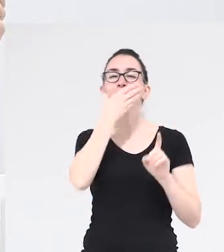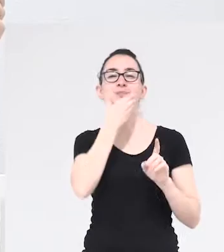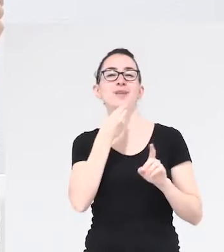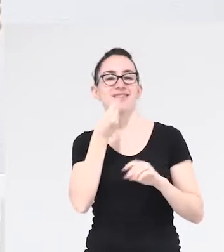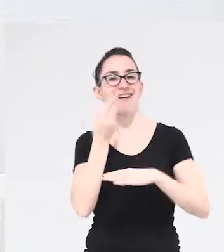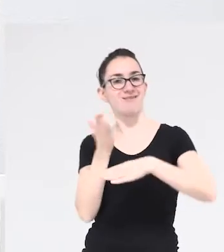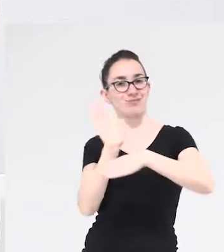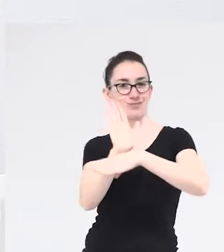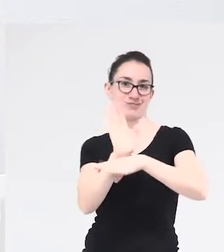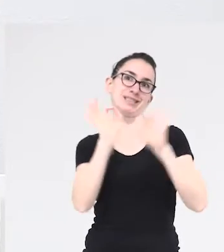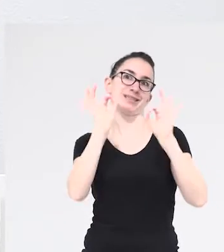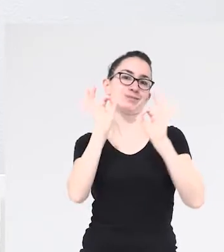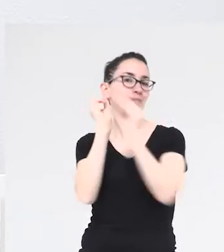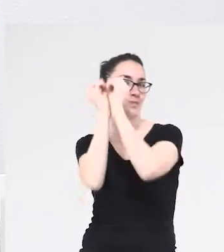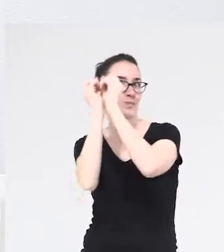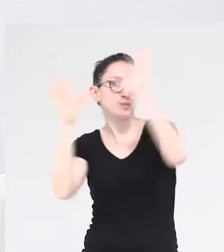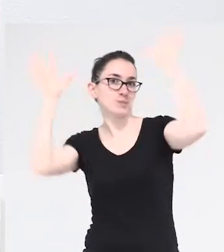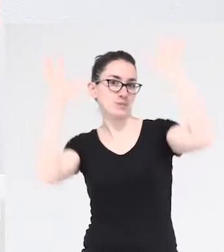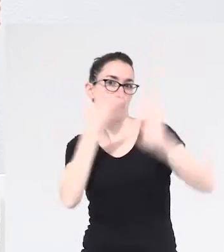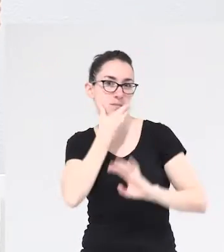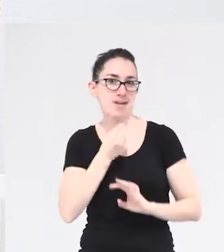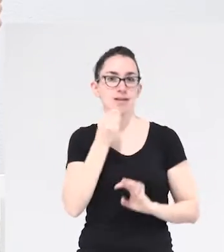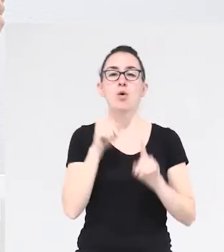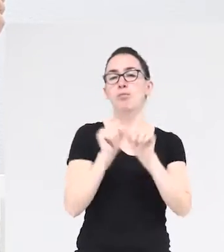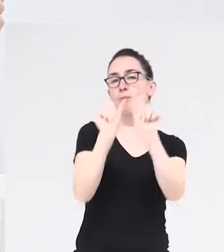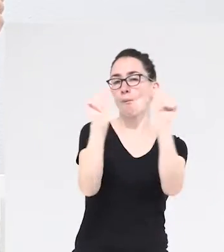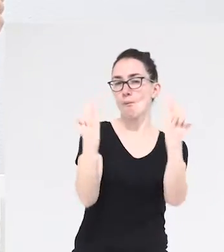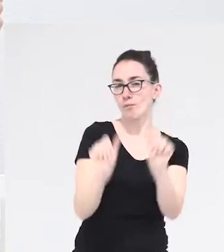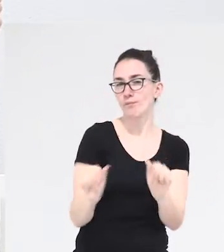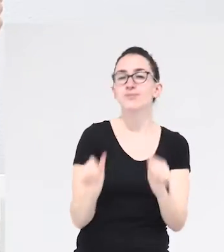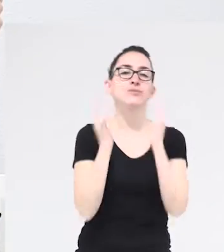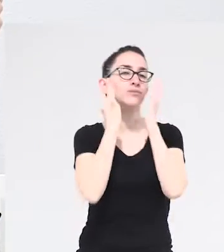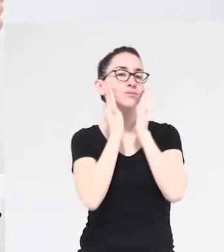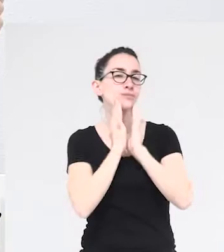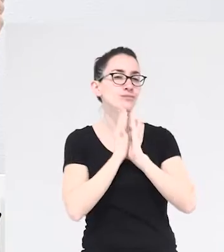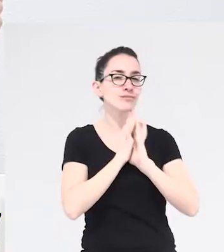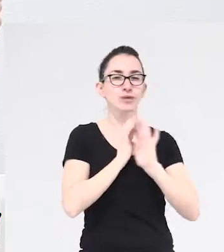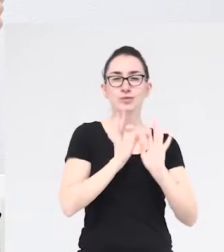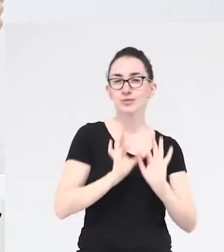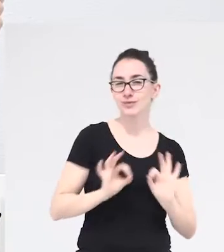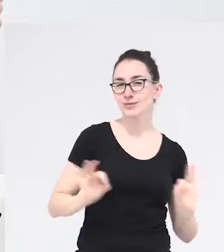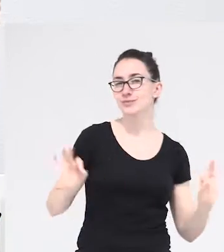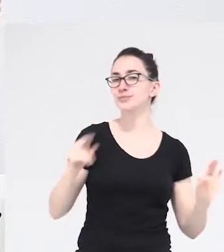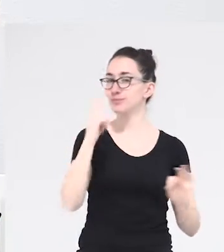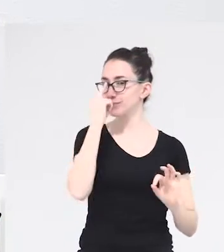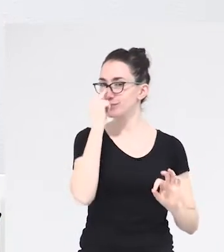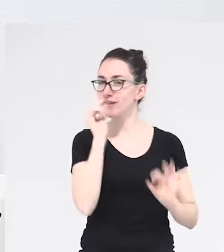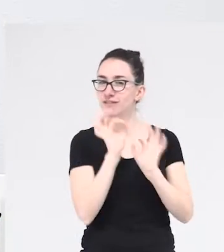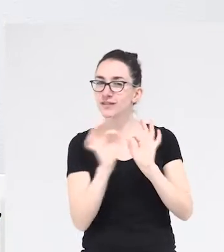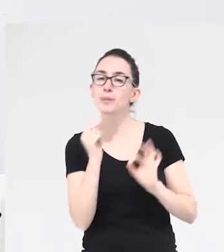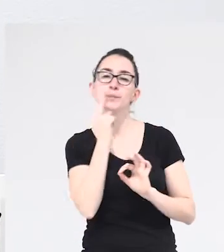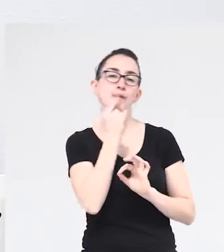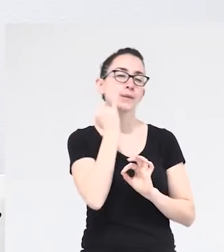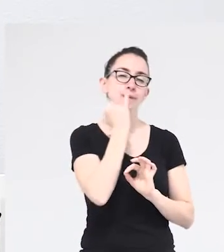pretendida belleza, ¿no? Y es una mujer estilizada, de rasgos refinados, esbelta, con una nariz fina y labios finos,